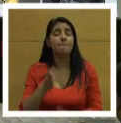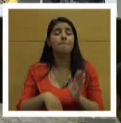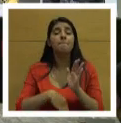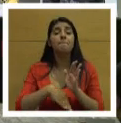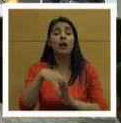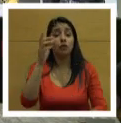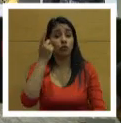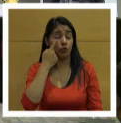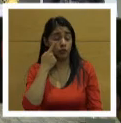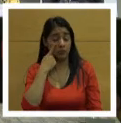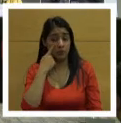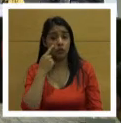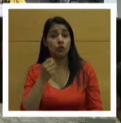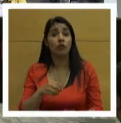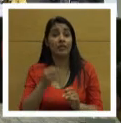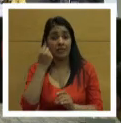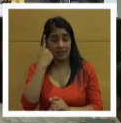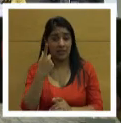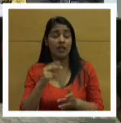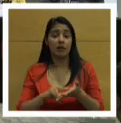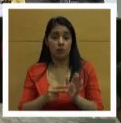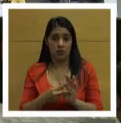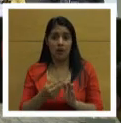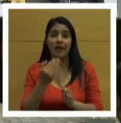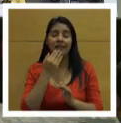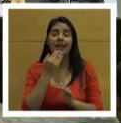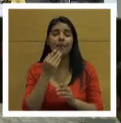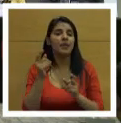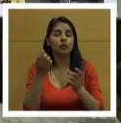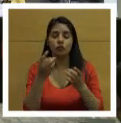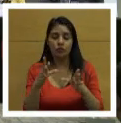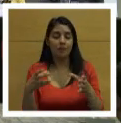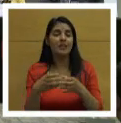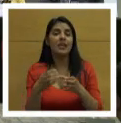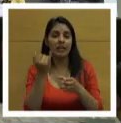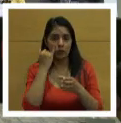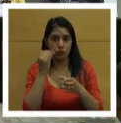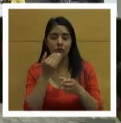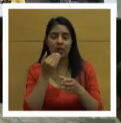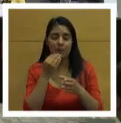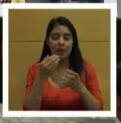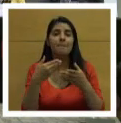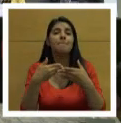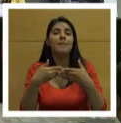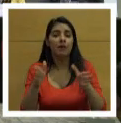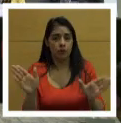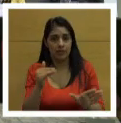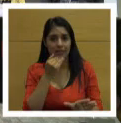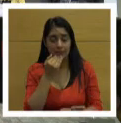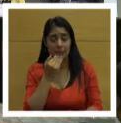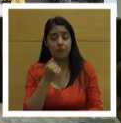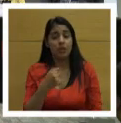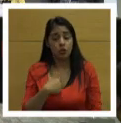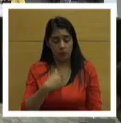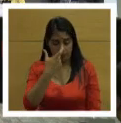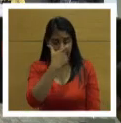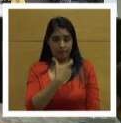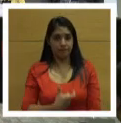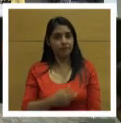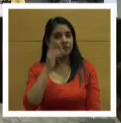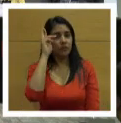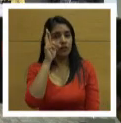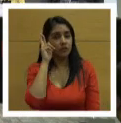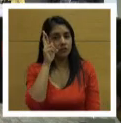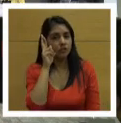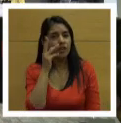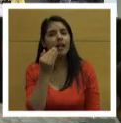problema y también hacia afuera. Ahora, como una reflexión personal, yo diría que tenemos